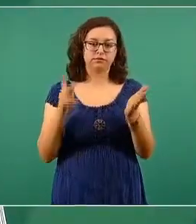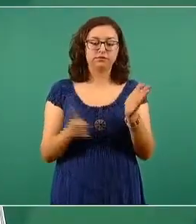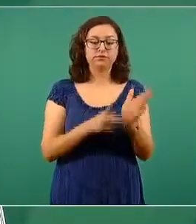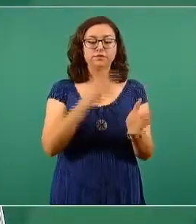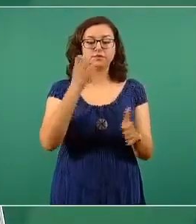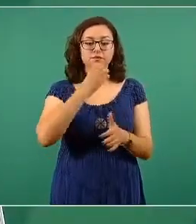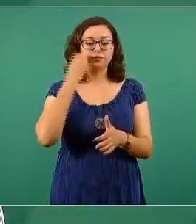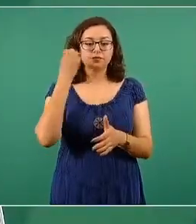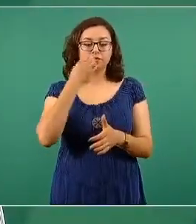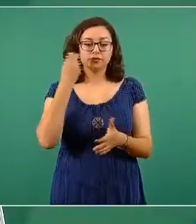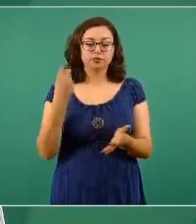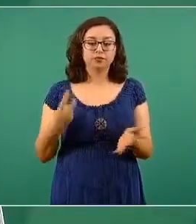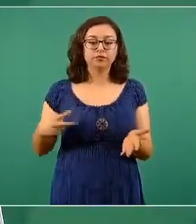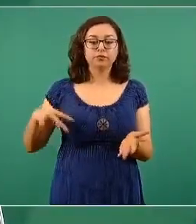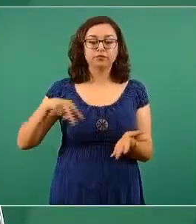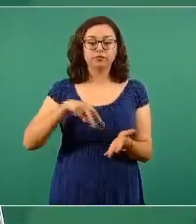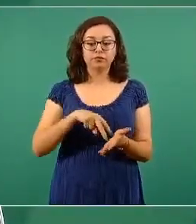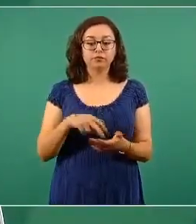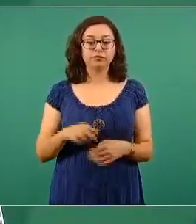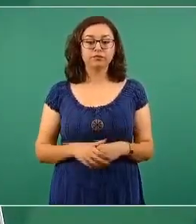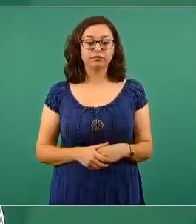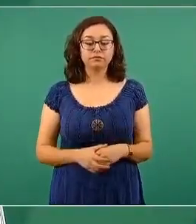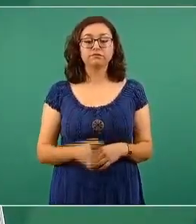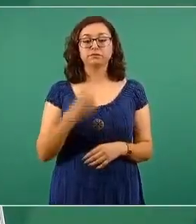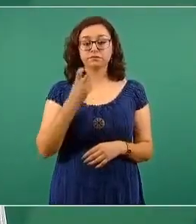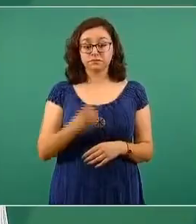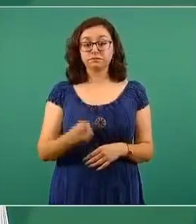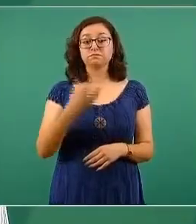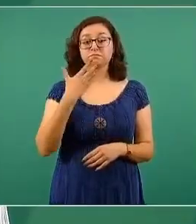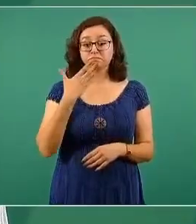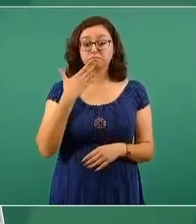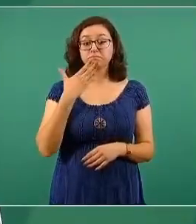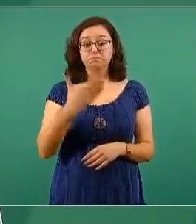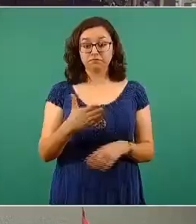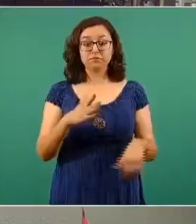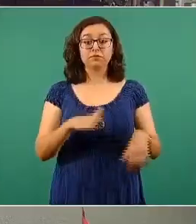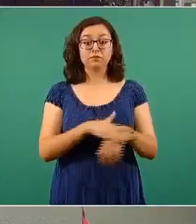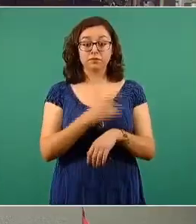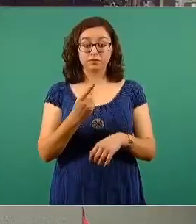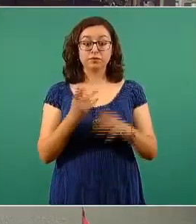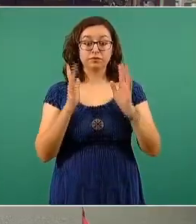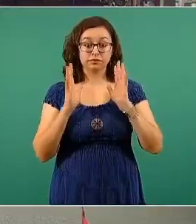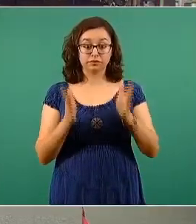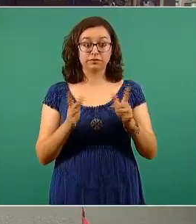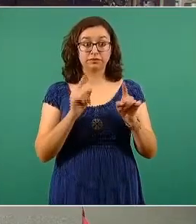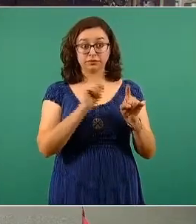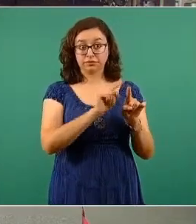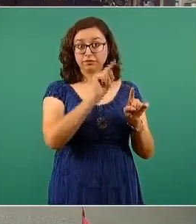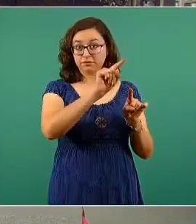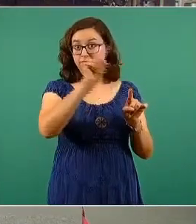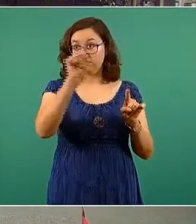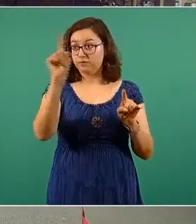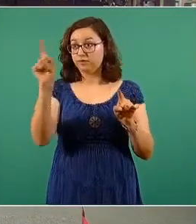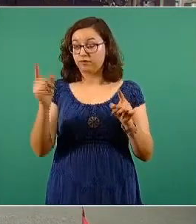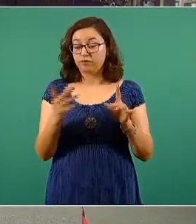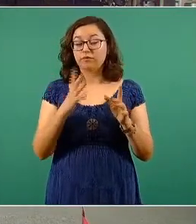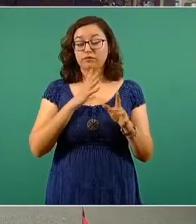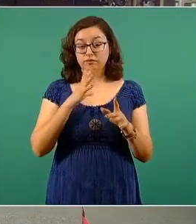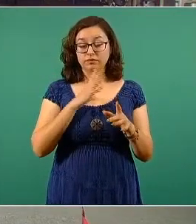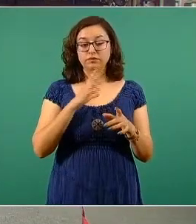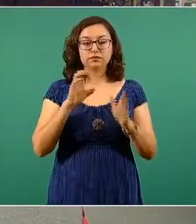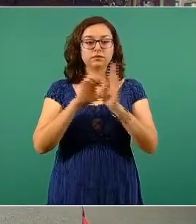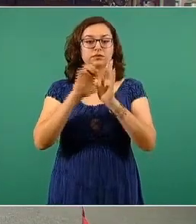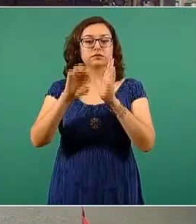presenciales. Y comentaba que esto ha surtido efecto porque se ha ejecutado, por ejemplo, tenemos la experiencia ya